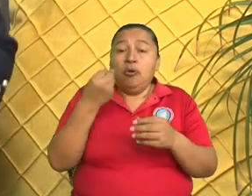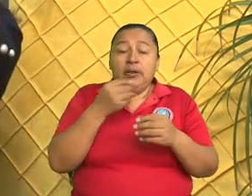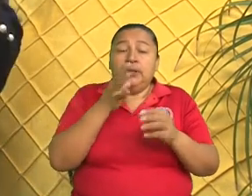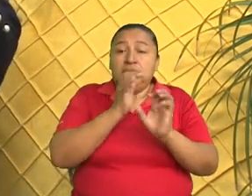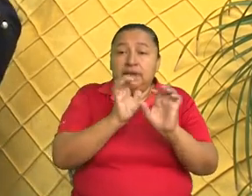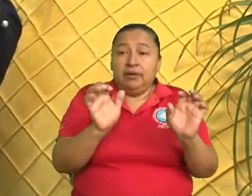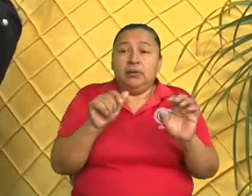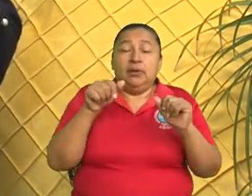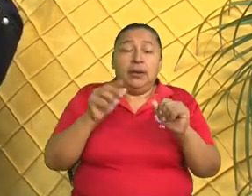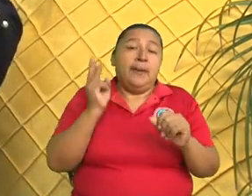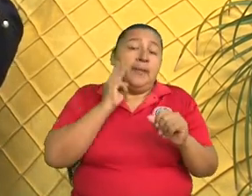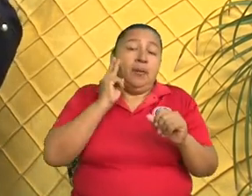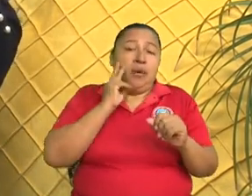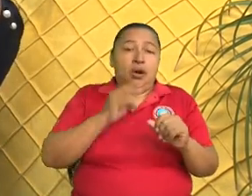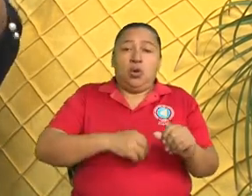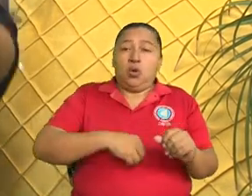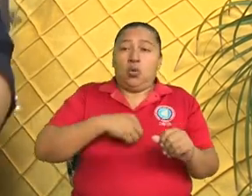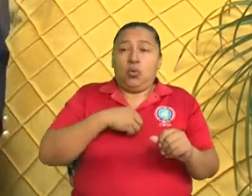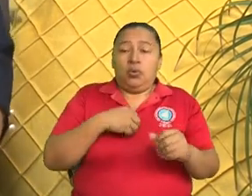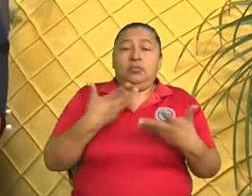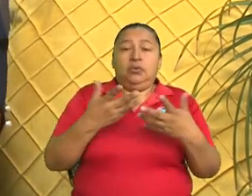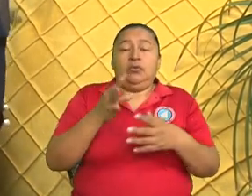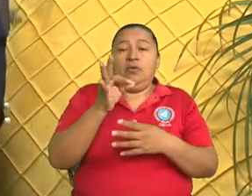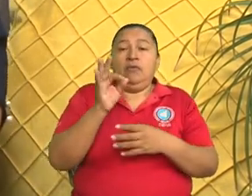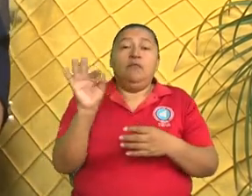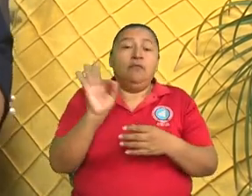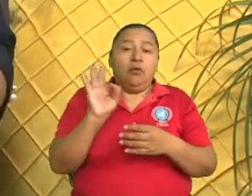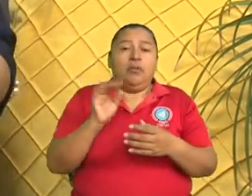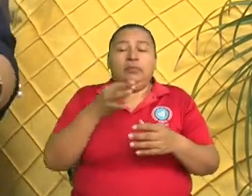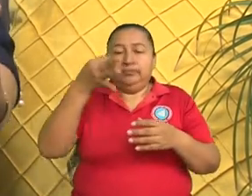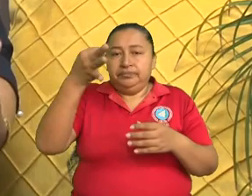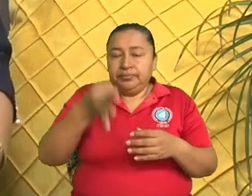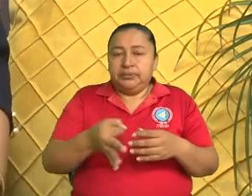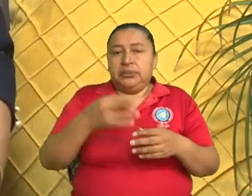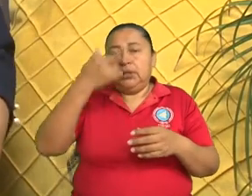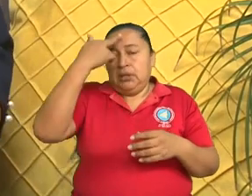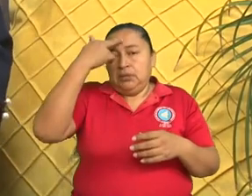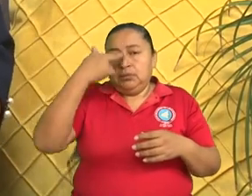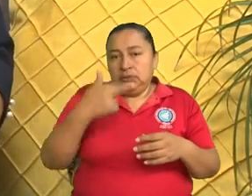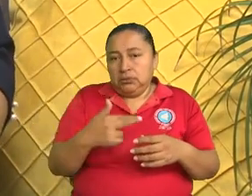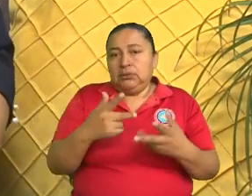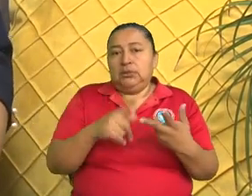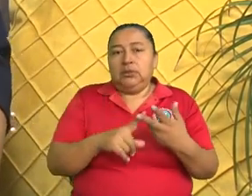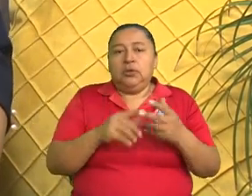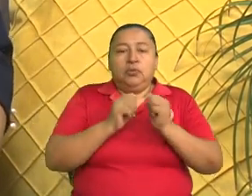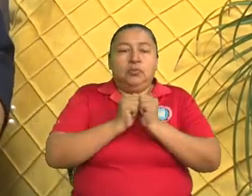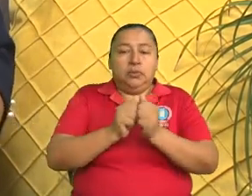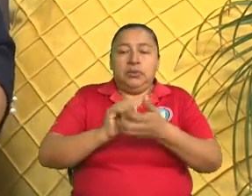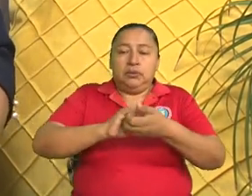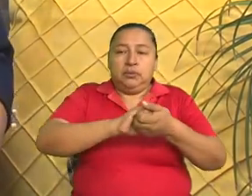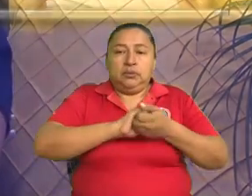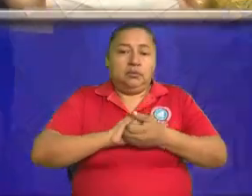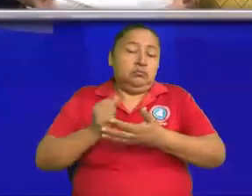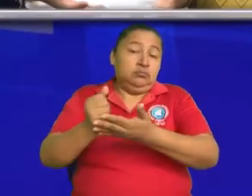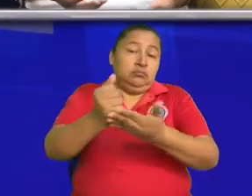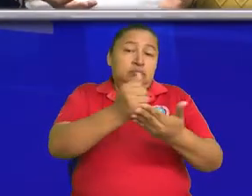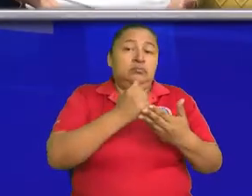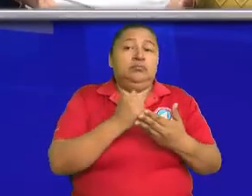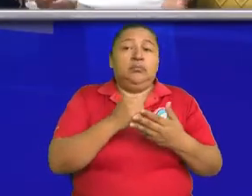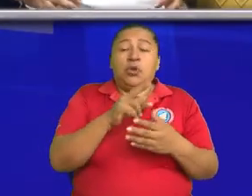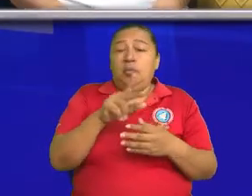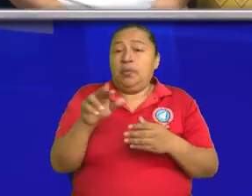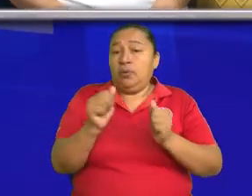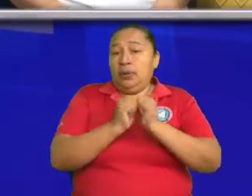chavalo, y la mamá siente orgullo también, y esto forma también disciplina, responsabilidad, compañerismo, solidaridad, lo mismo